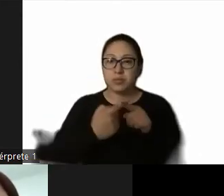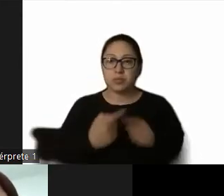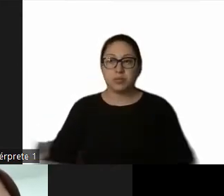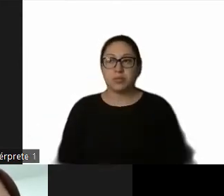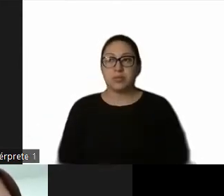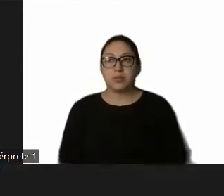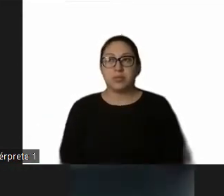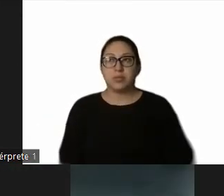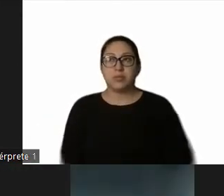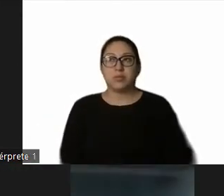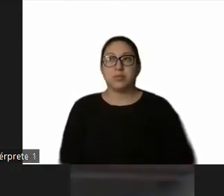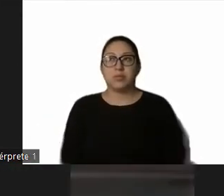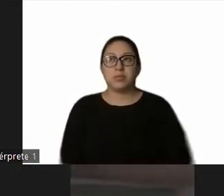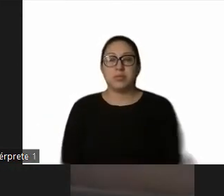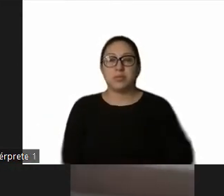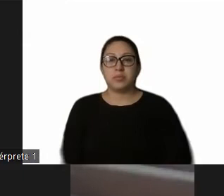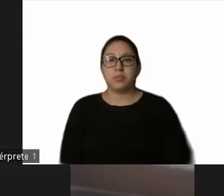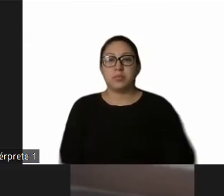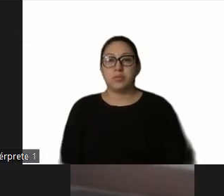Si me permite, Sí, diputada.